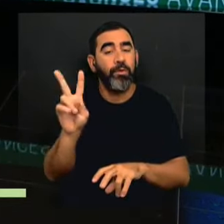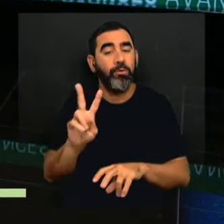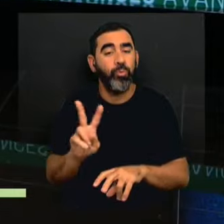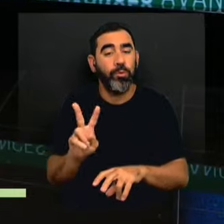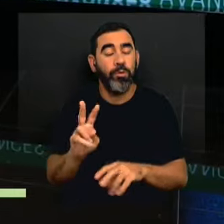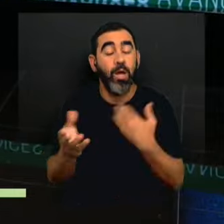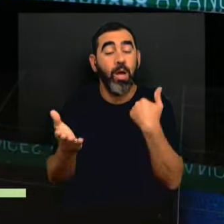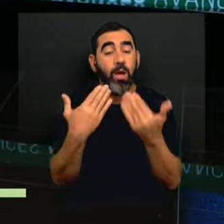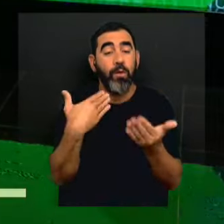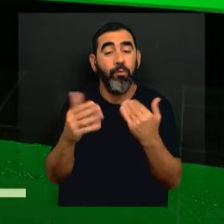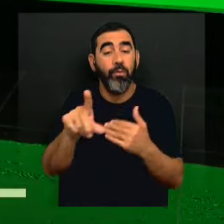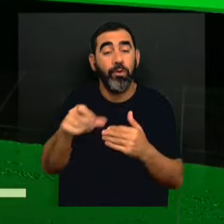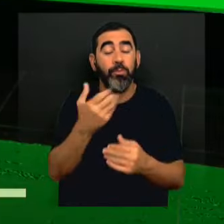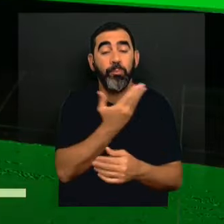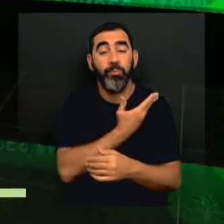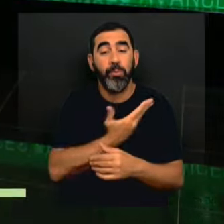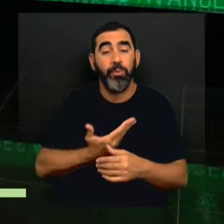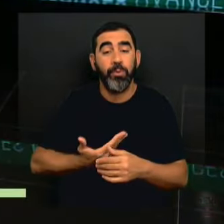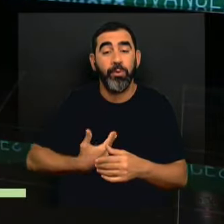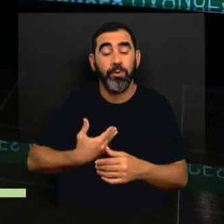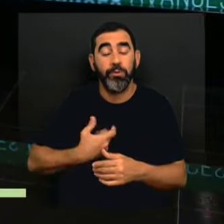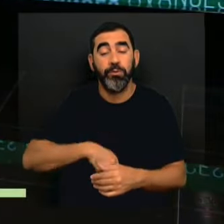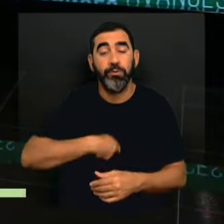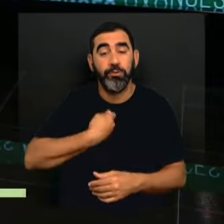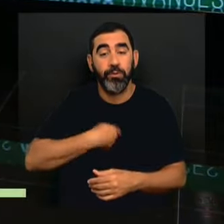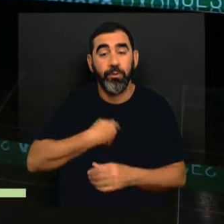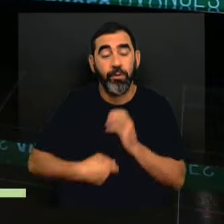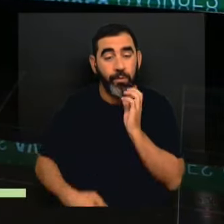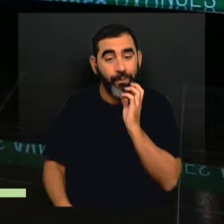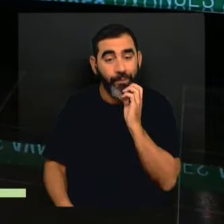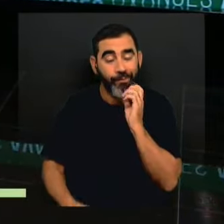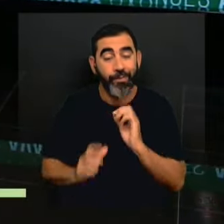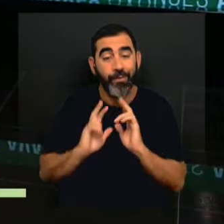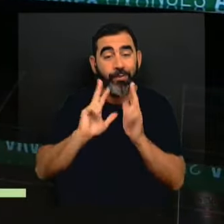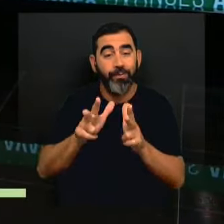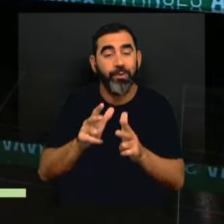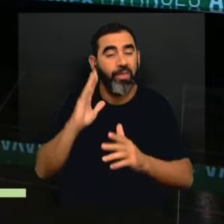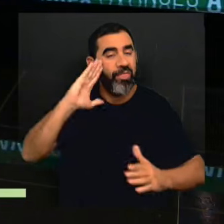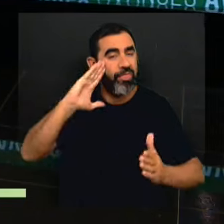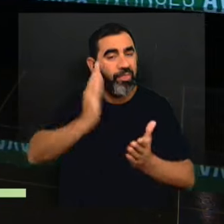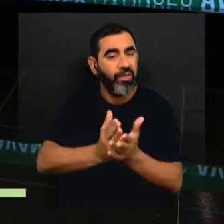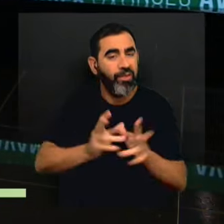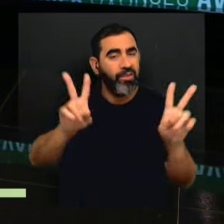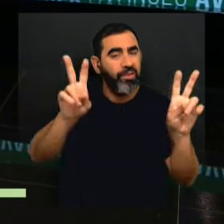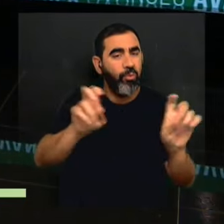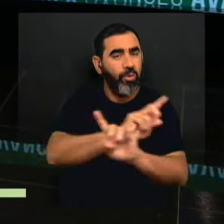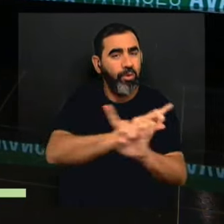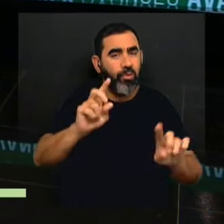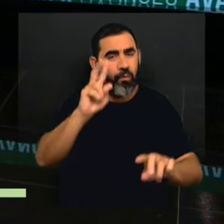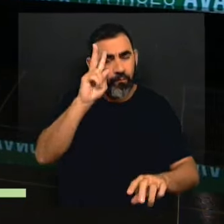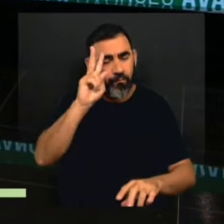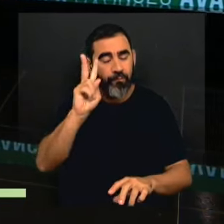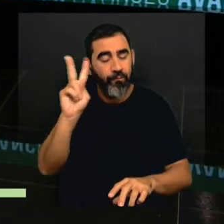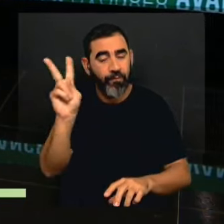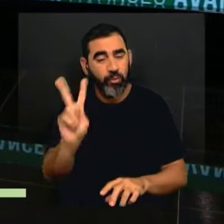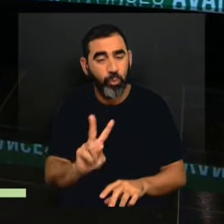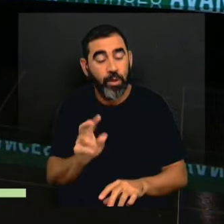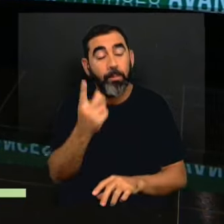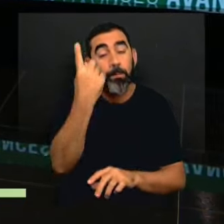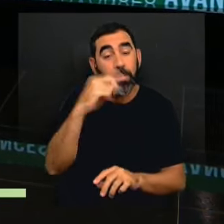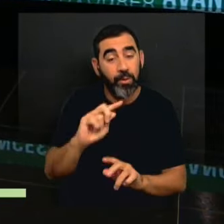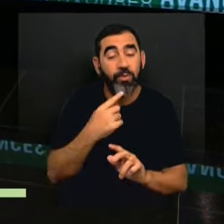habló fue el expresidente de la República José Mujica quien dijo que el término dictadura no aplica para Venezuela Aunque